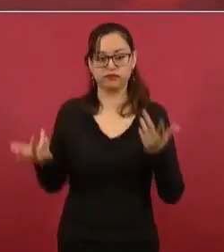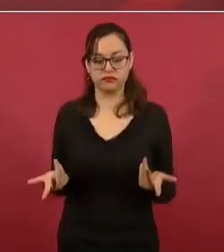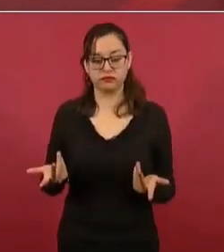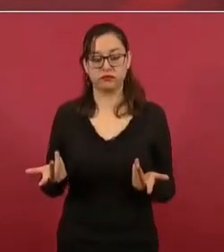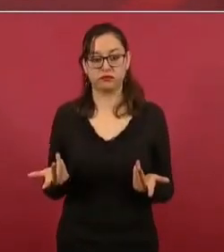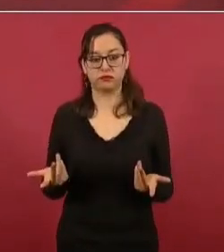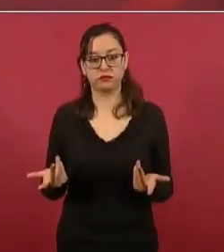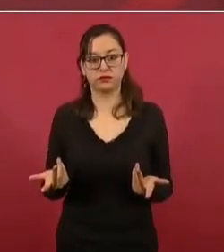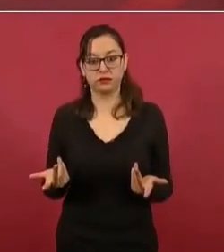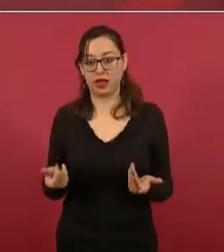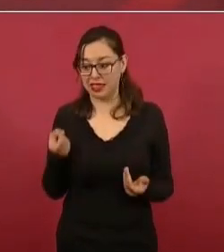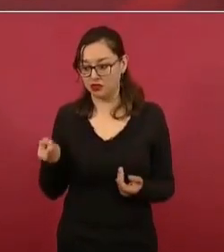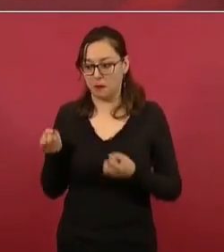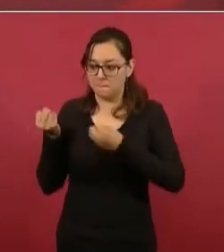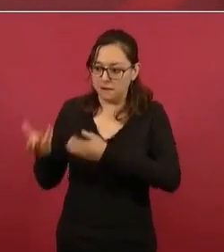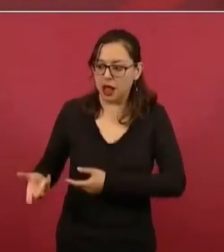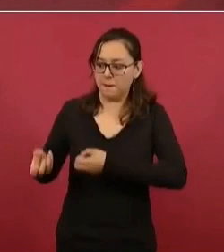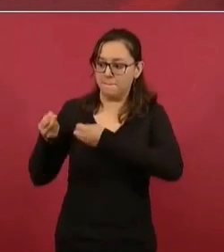pueblo,